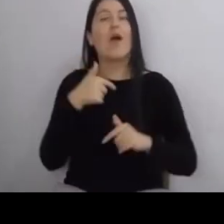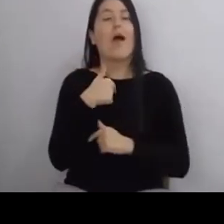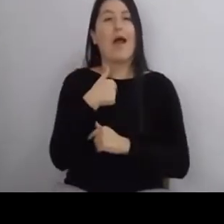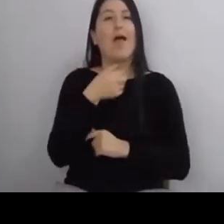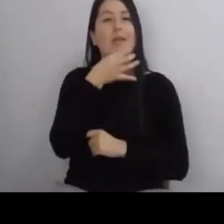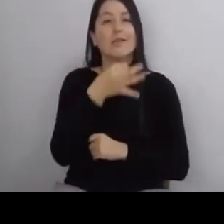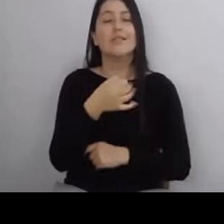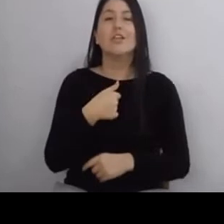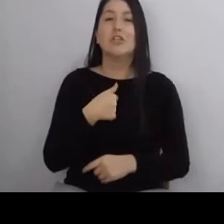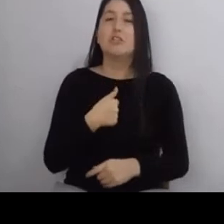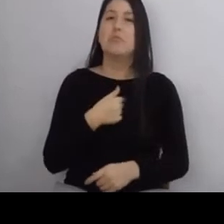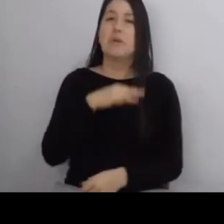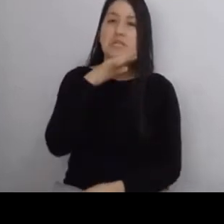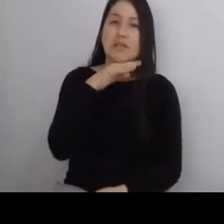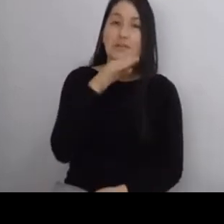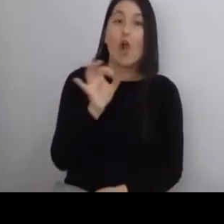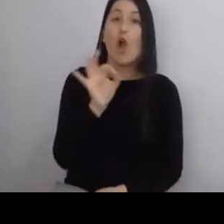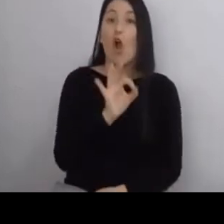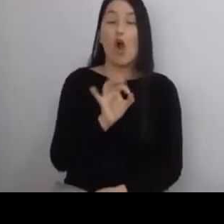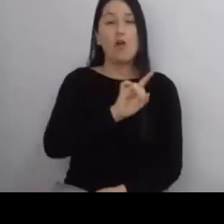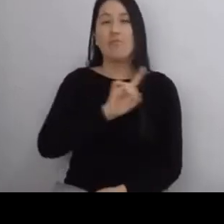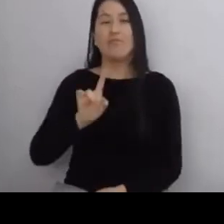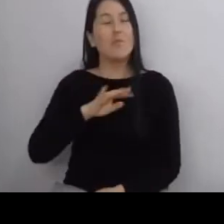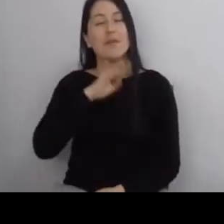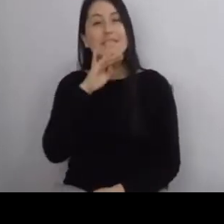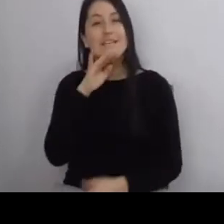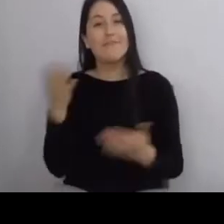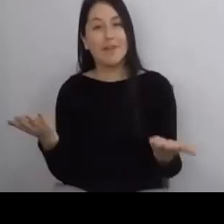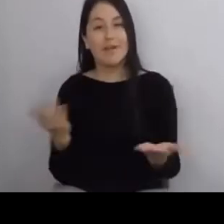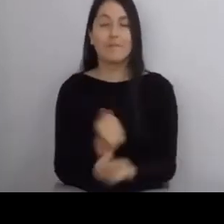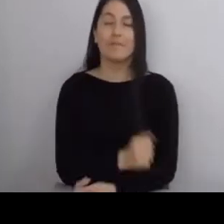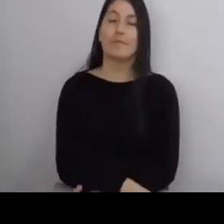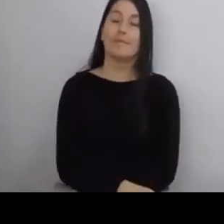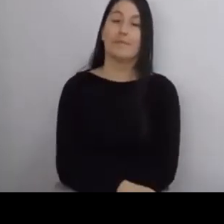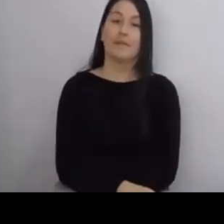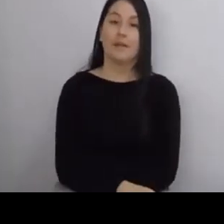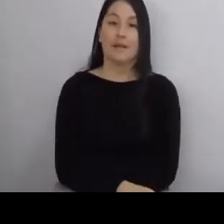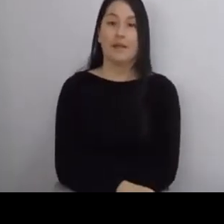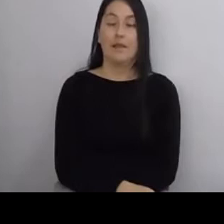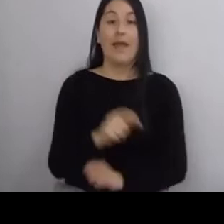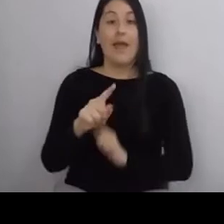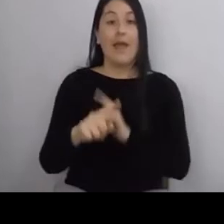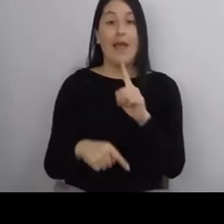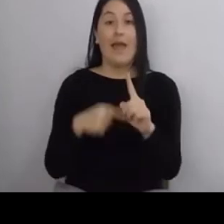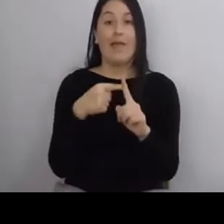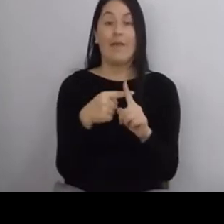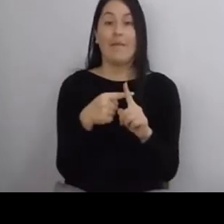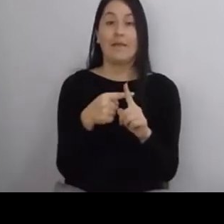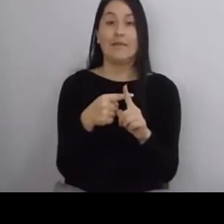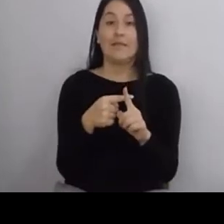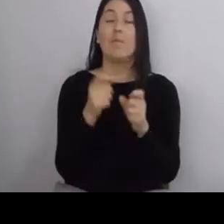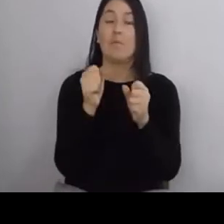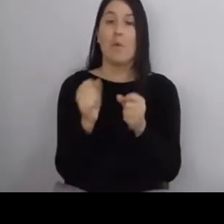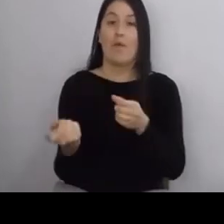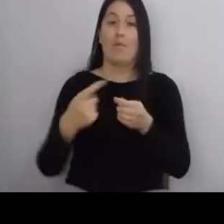qué? ¿Me sirvió o no me sirvió esta charla? ¿Ya? Bueno, Además, como dijo el Mauro, nos pueden seguir ahí en nuestras